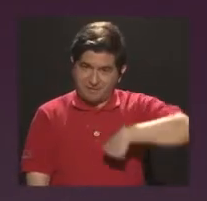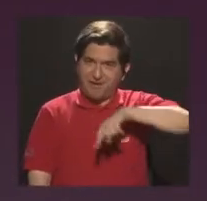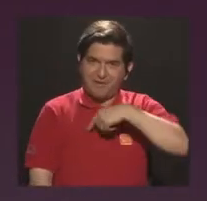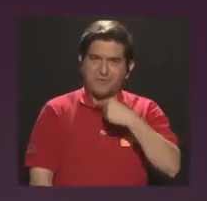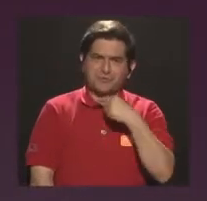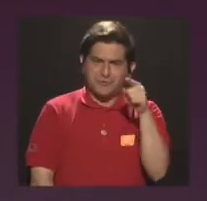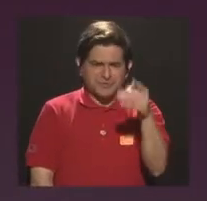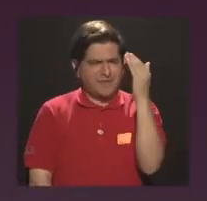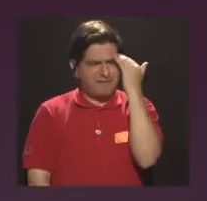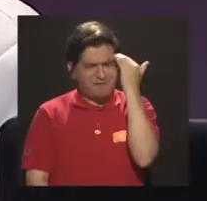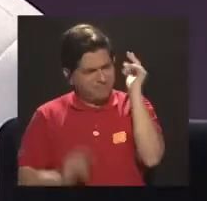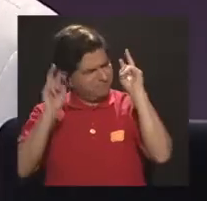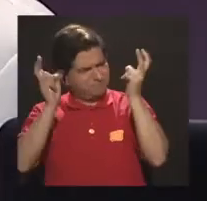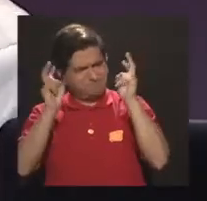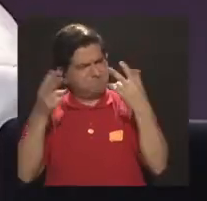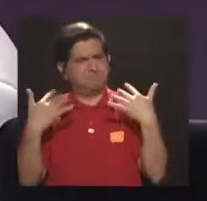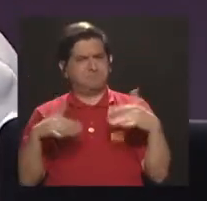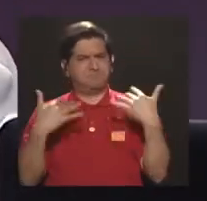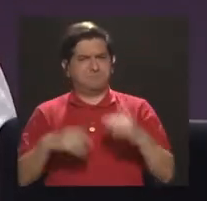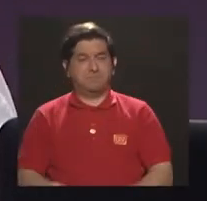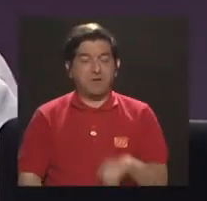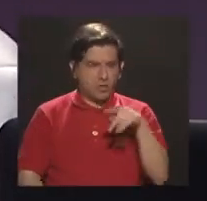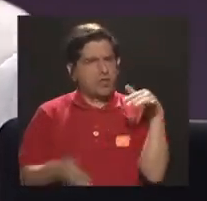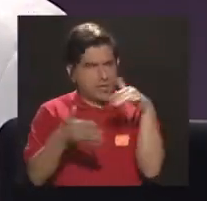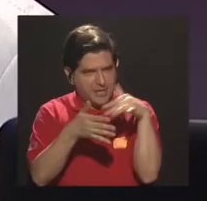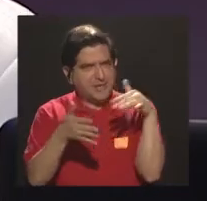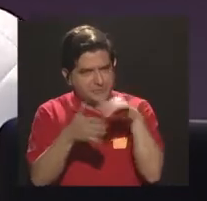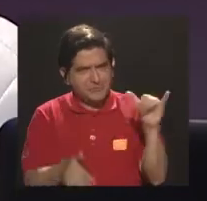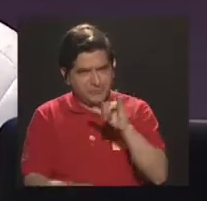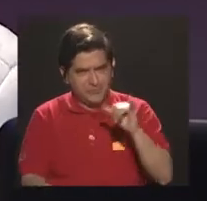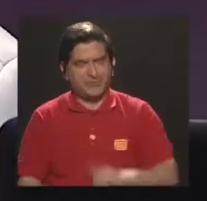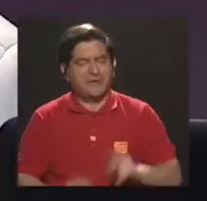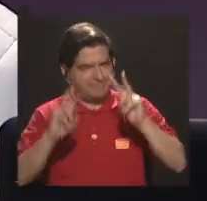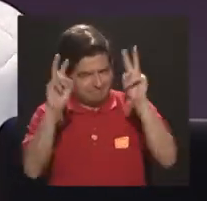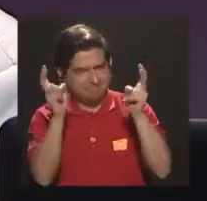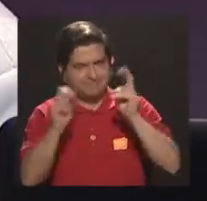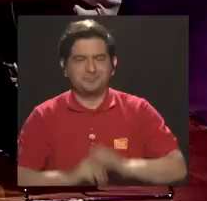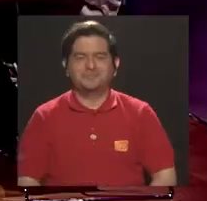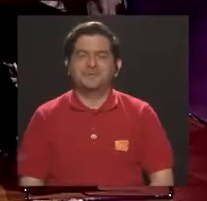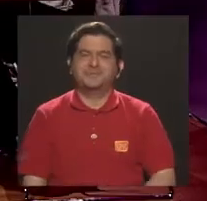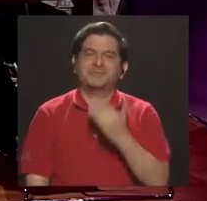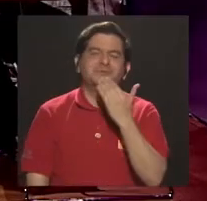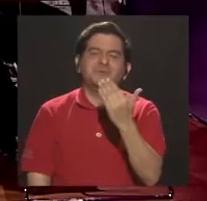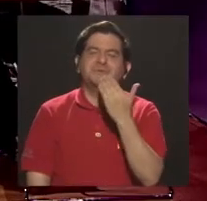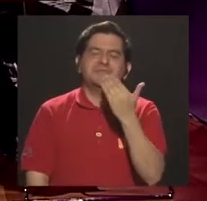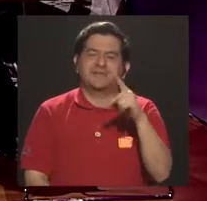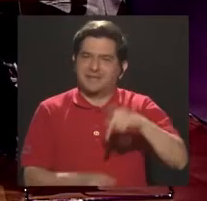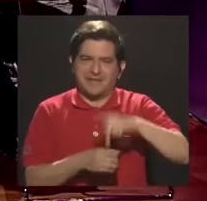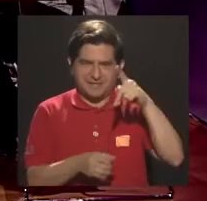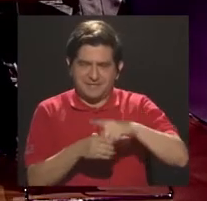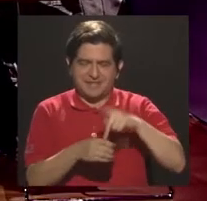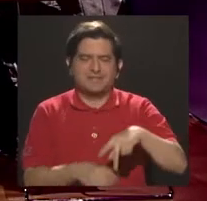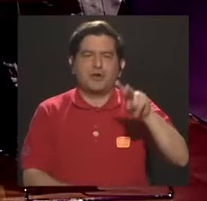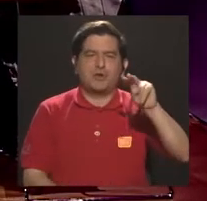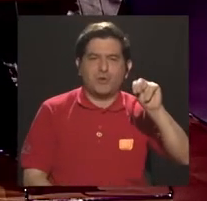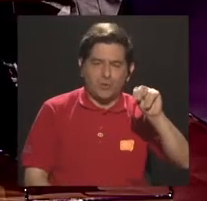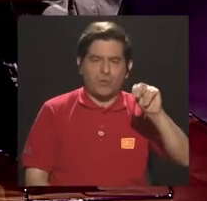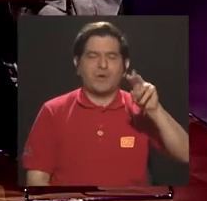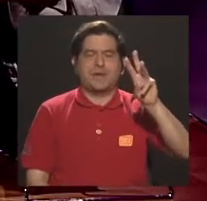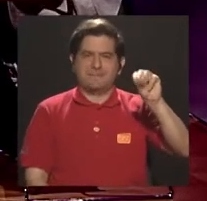conoce muchos de estos temas y además se puso estudiar un poquito esto agradezco mucho la participación de doña nuria